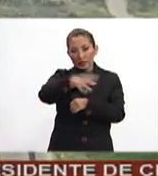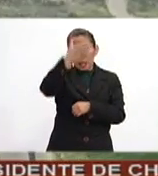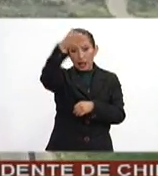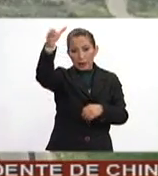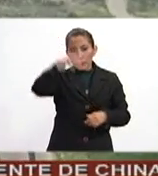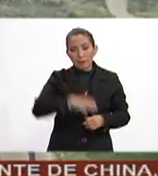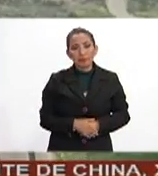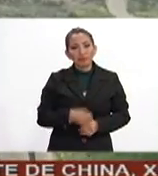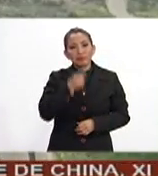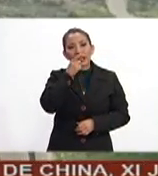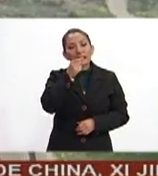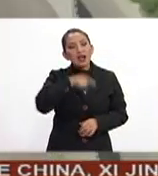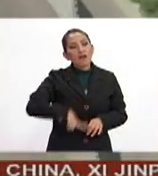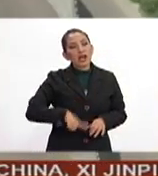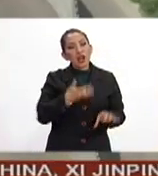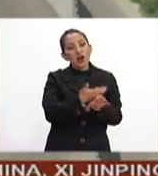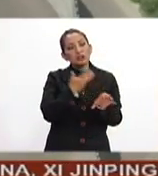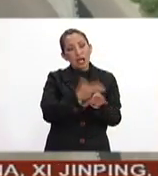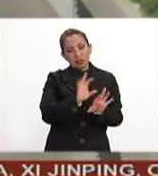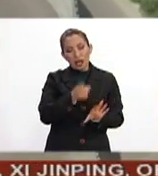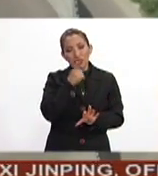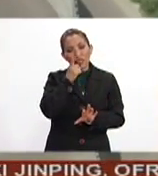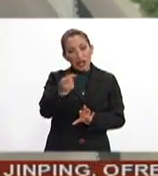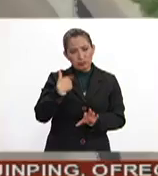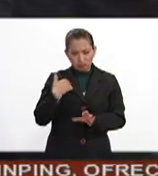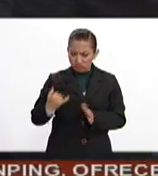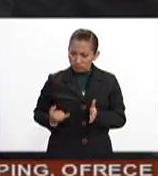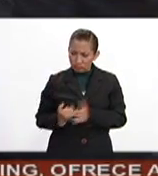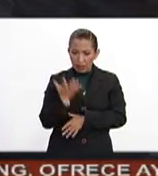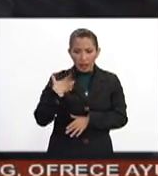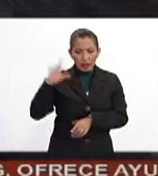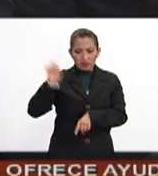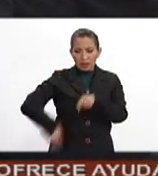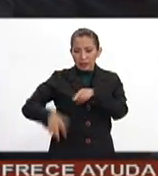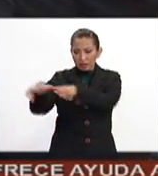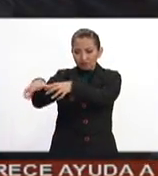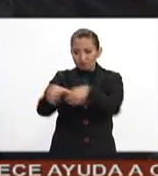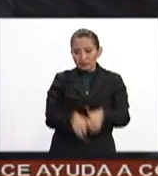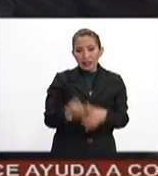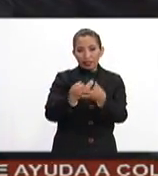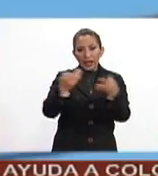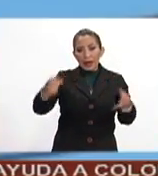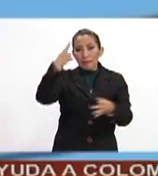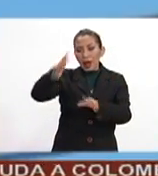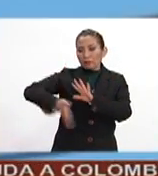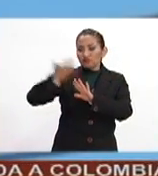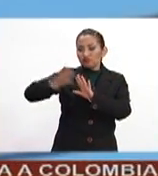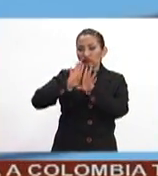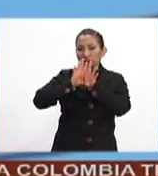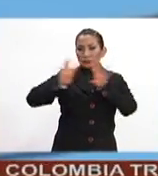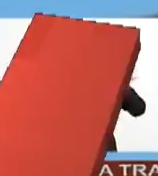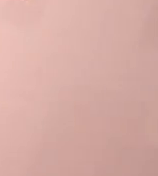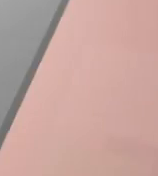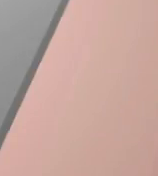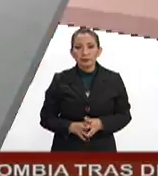medio ambiente. Cabe destacar que el gobierno estadounidense ya expresó que está dispuesto a expropiar los terrenos necesarios para la construcción del